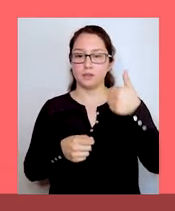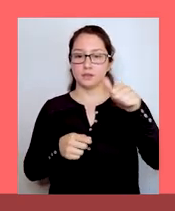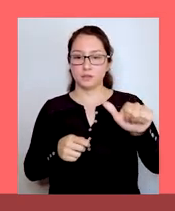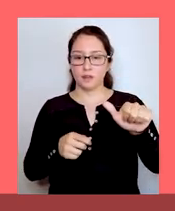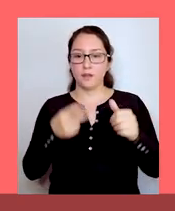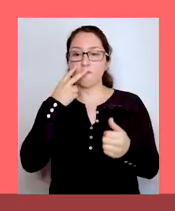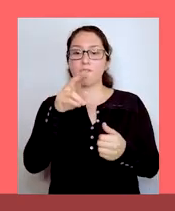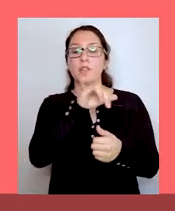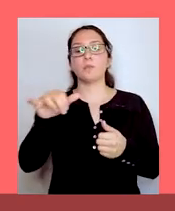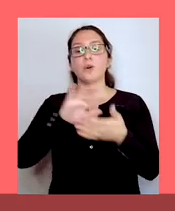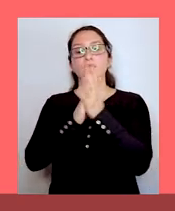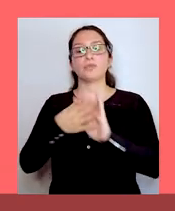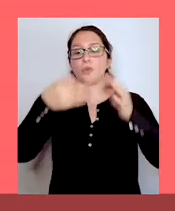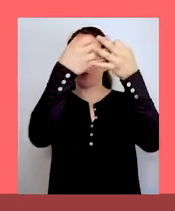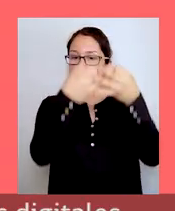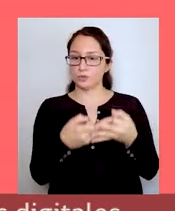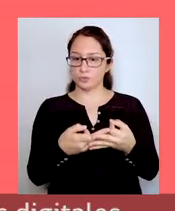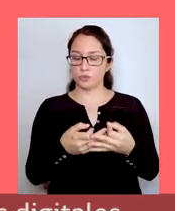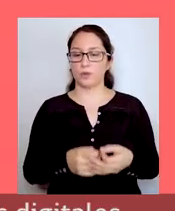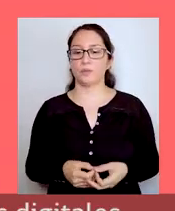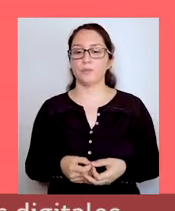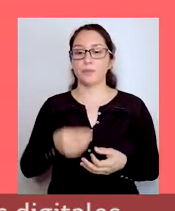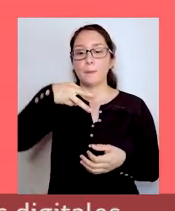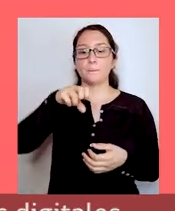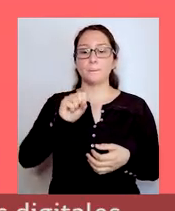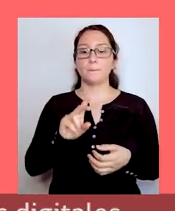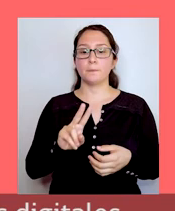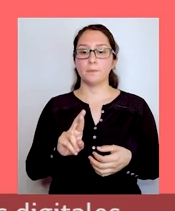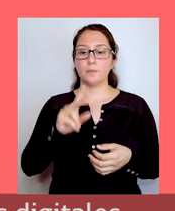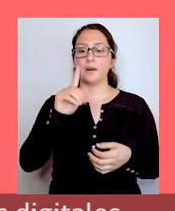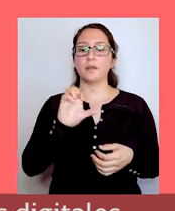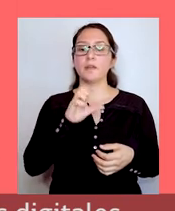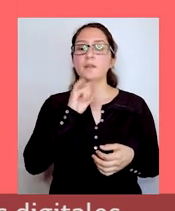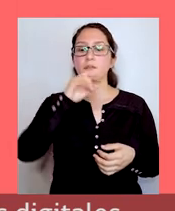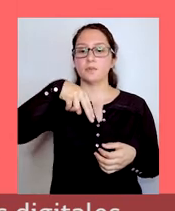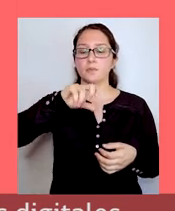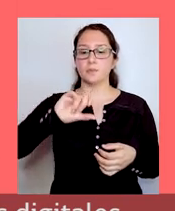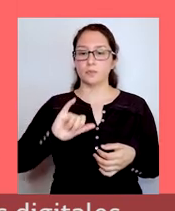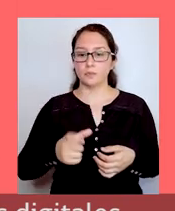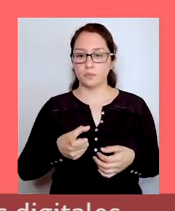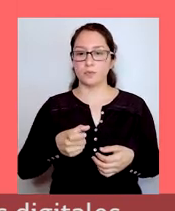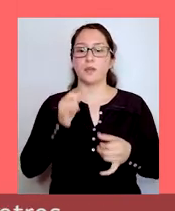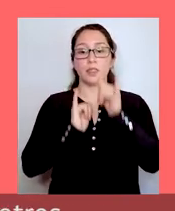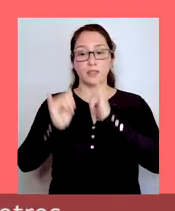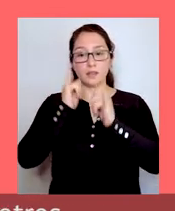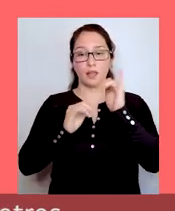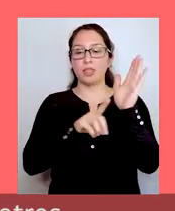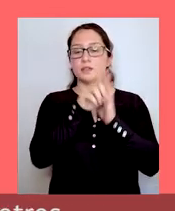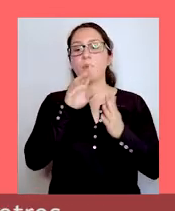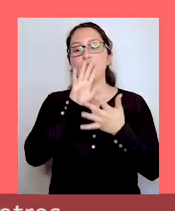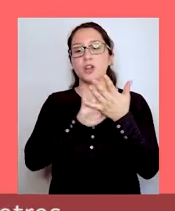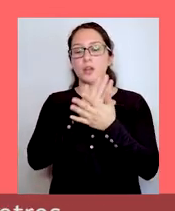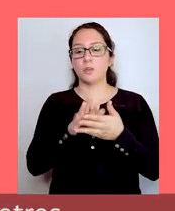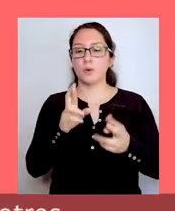6. Medir resultados. Dentro del marketing digital, se desarrolla la promoción a través de canales digitales como redes